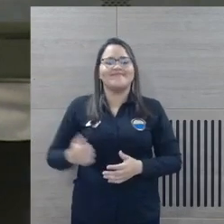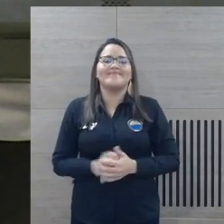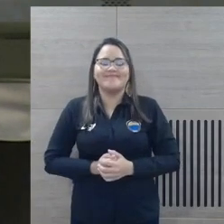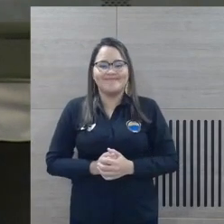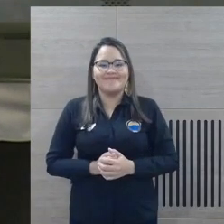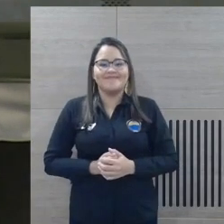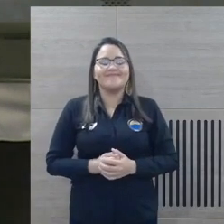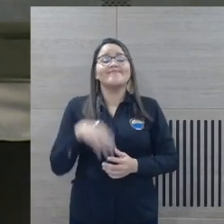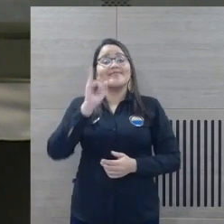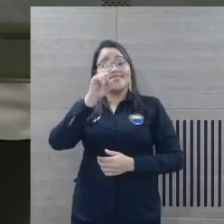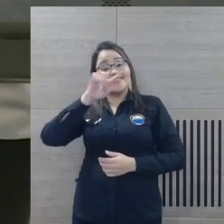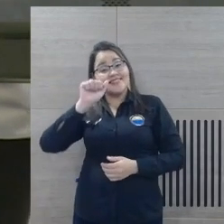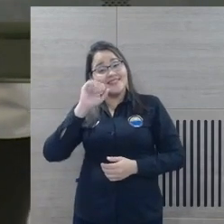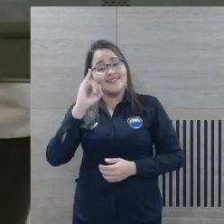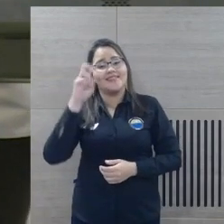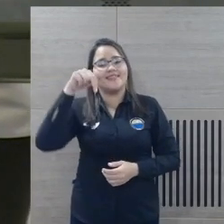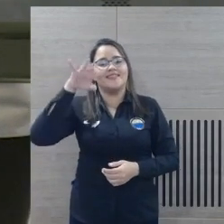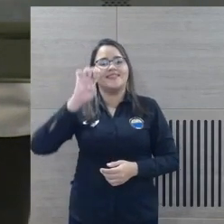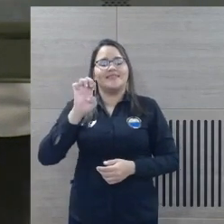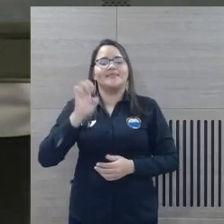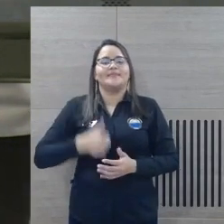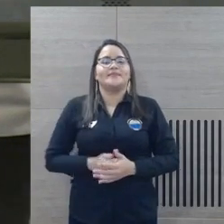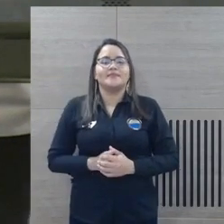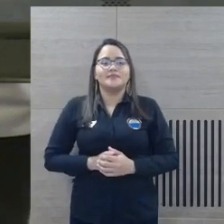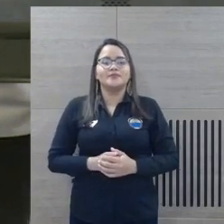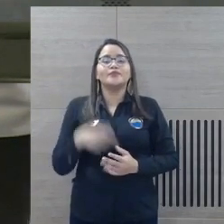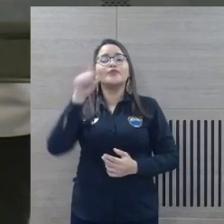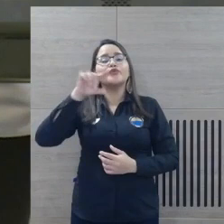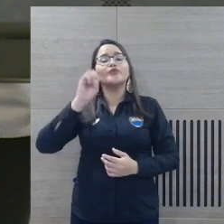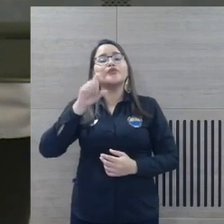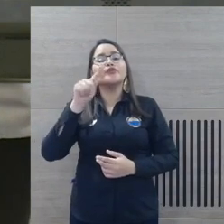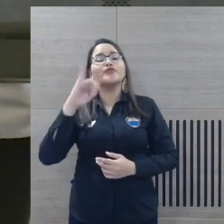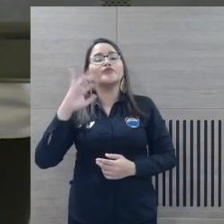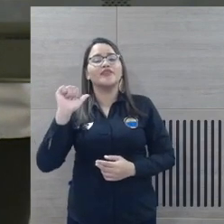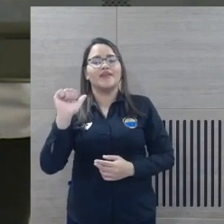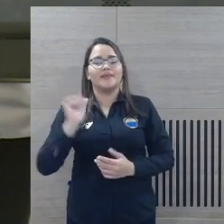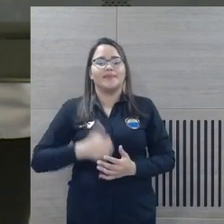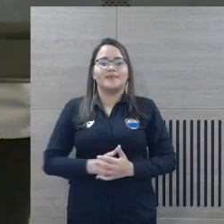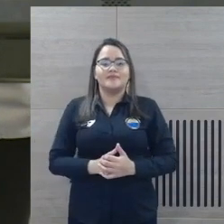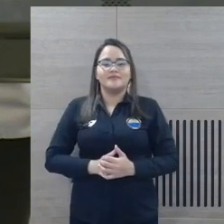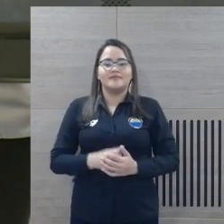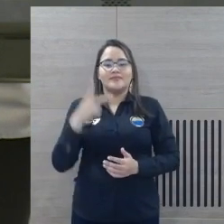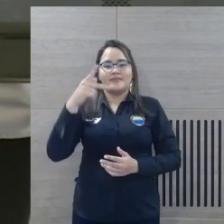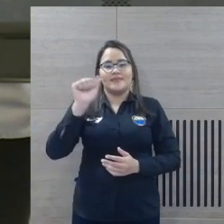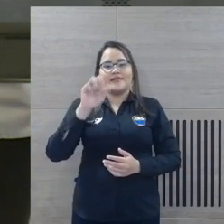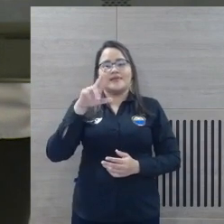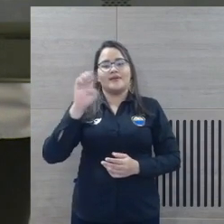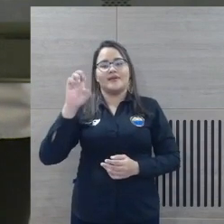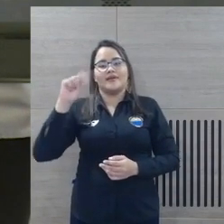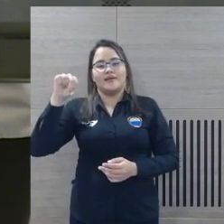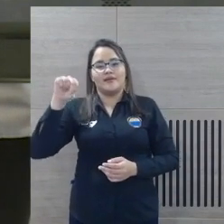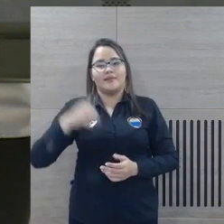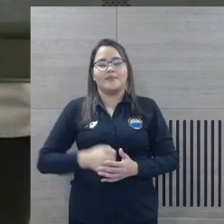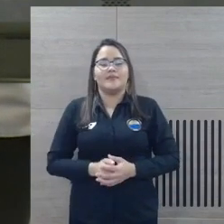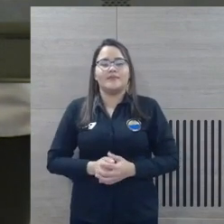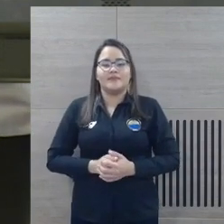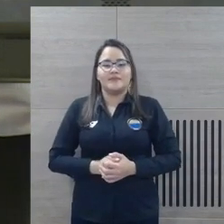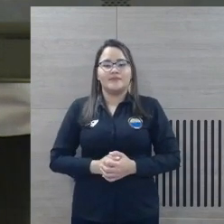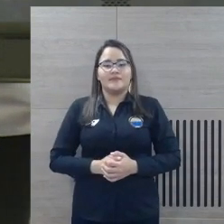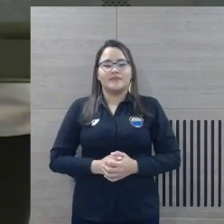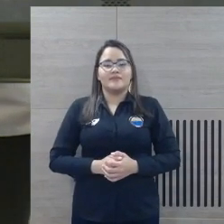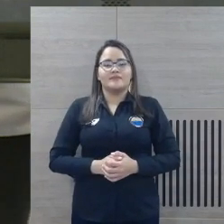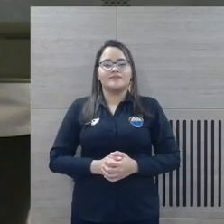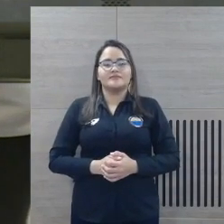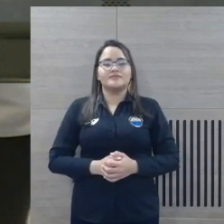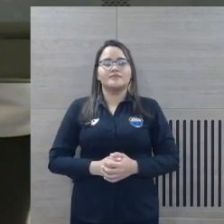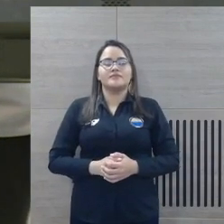Sandoval. Sofía Inés Redondo Triviño. Karen Paola Salinas Molinares. Rubiela Nora Tobón Jaramillo.